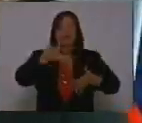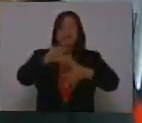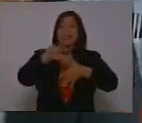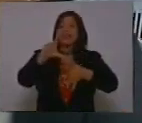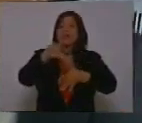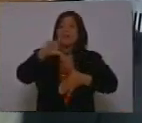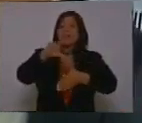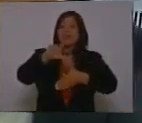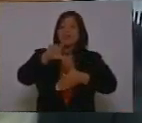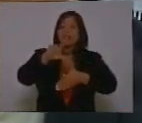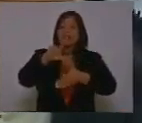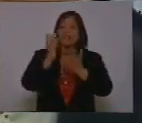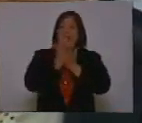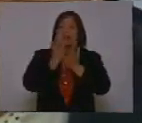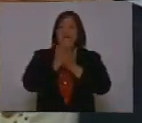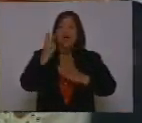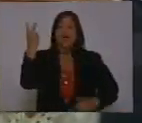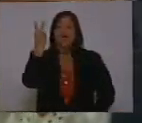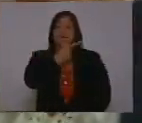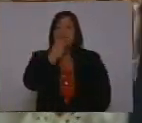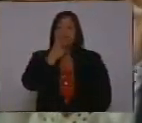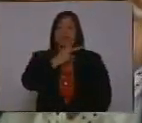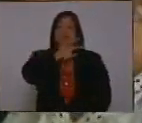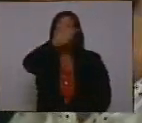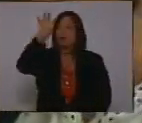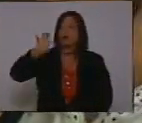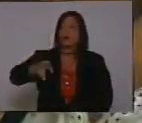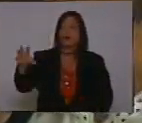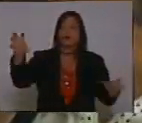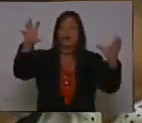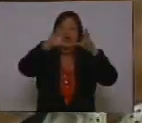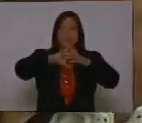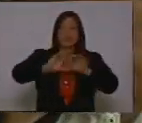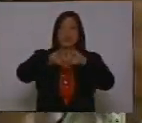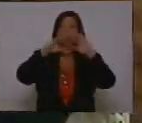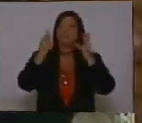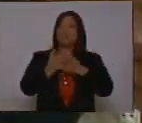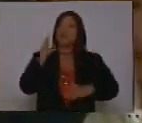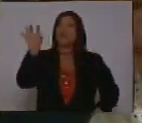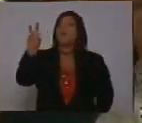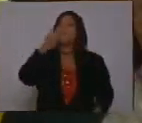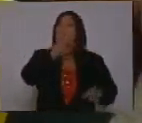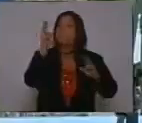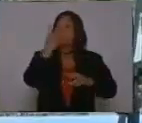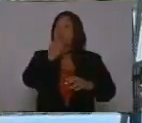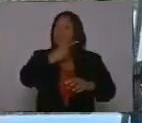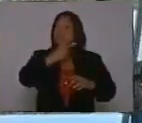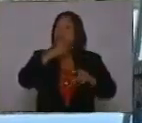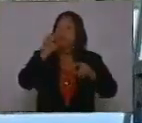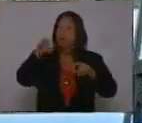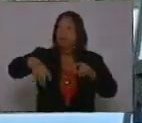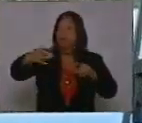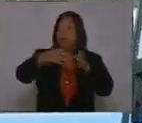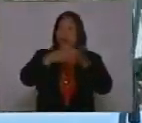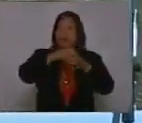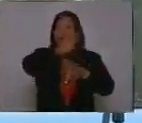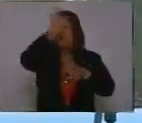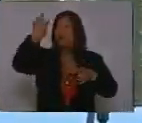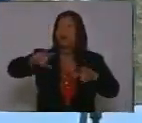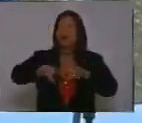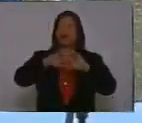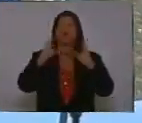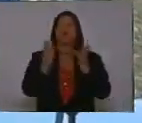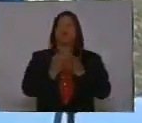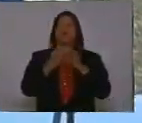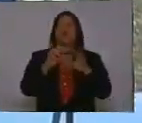latinoamericana con 22 nacionalidades. 22 nacionalidades. Una escuela que no está